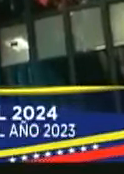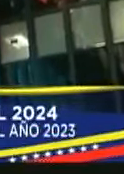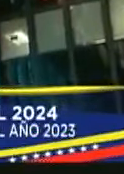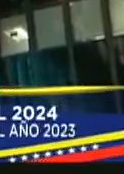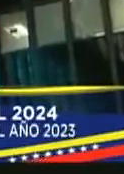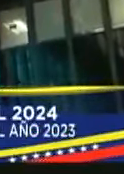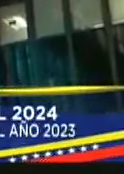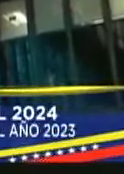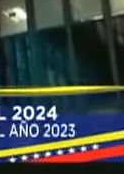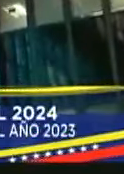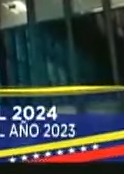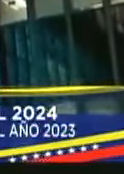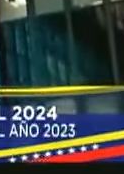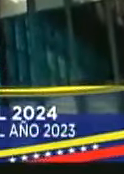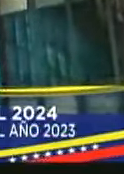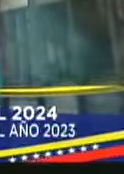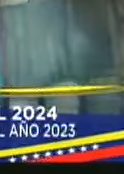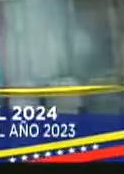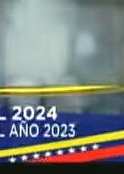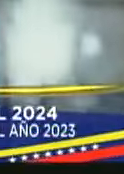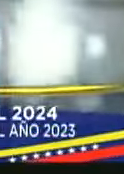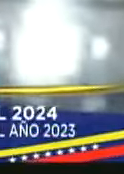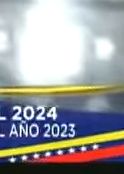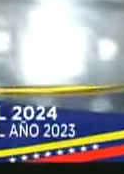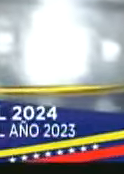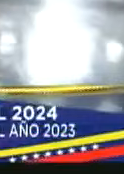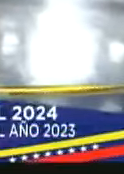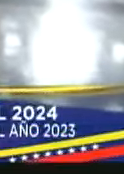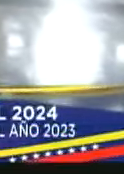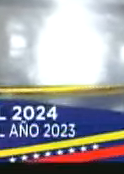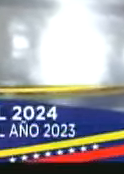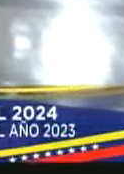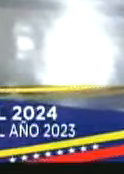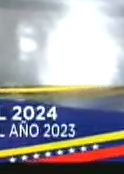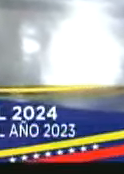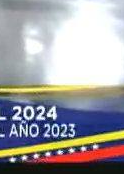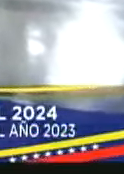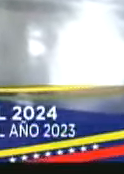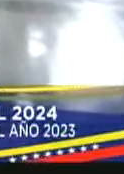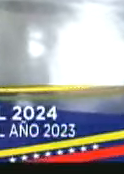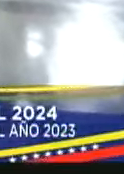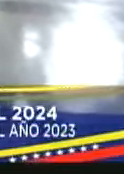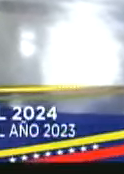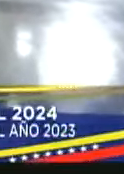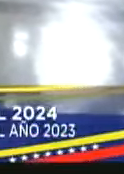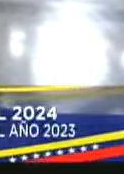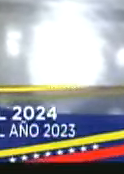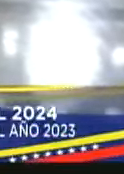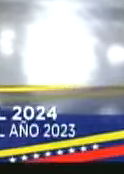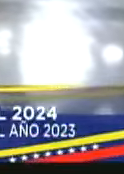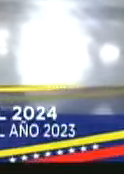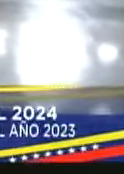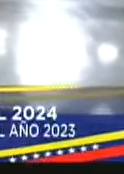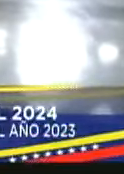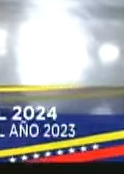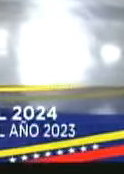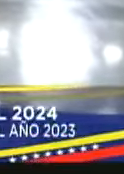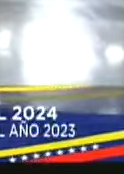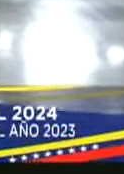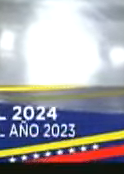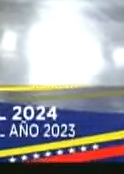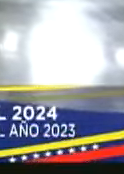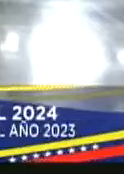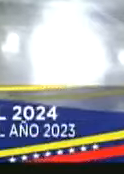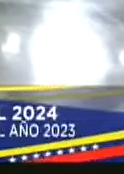una justicia justa llegaría con más eficiencia en nuestro país. La gestión judicial del